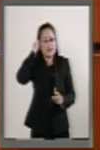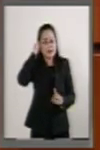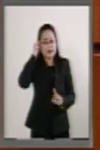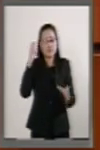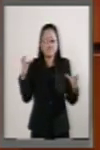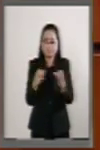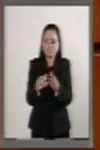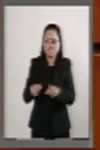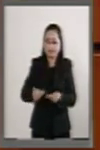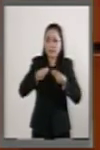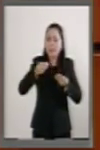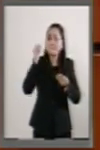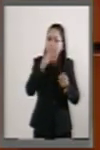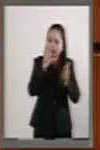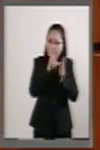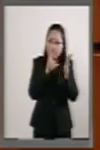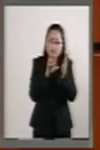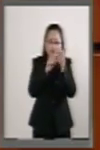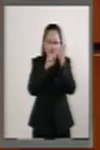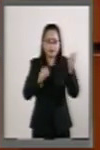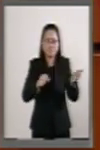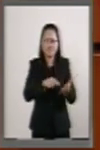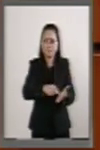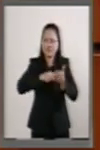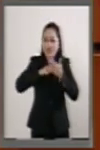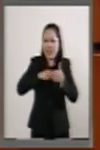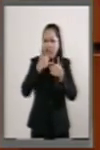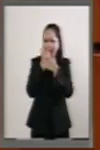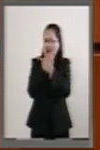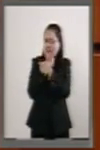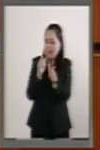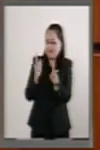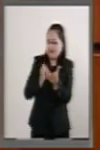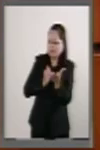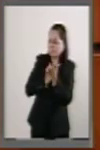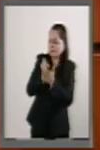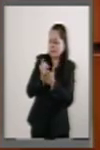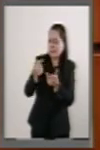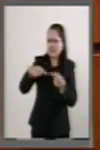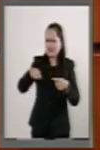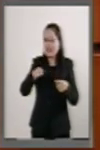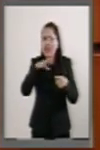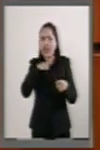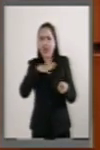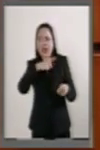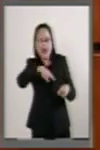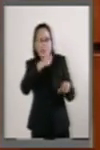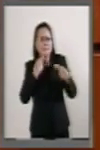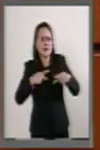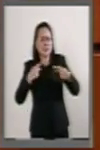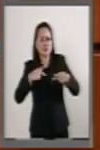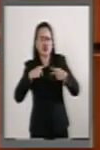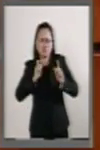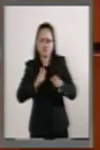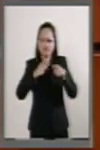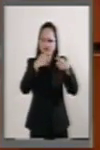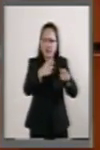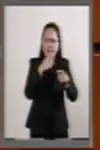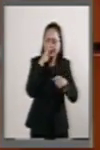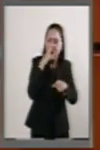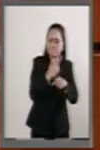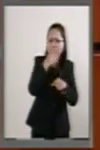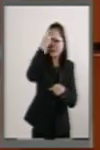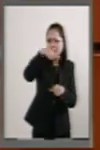Constitución garantiza, además, una libre elección de una cosmovisión que otorga al individuo toda una categoría